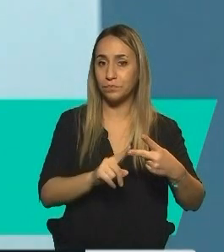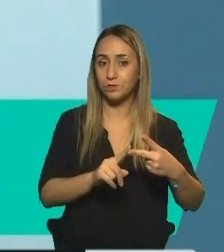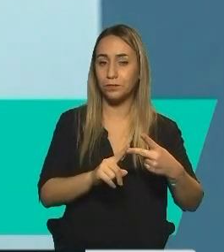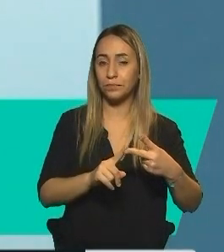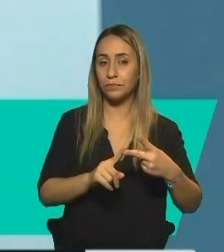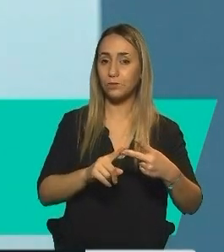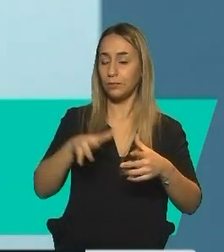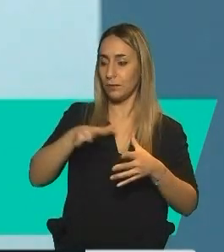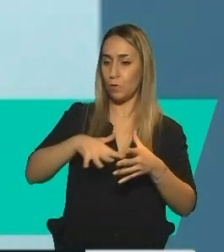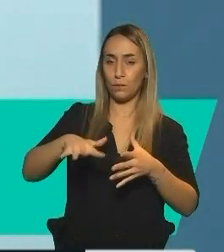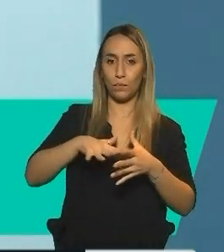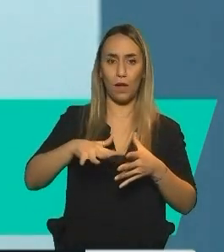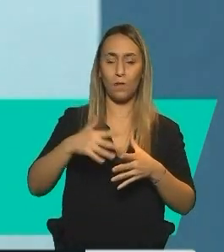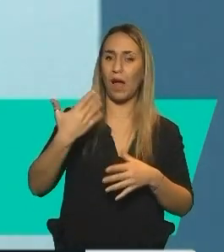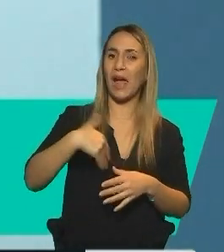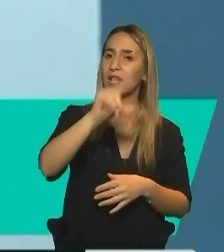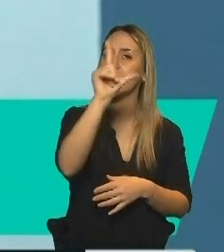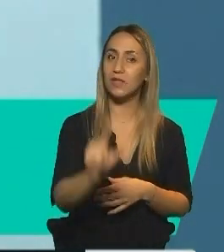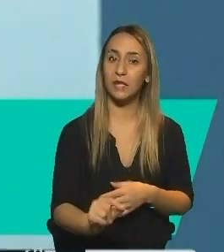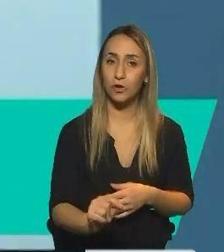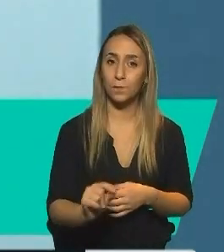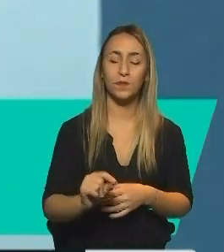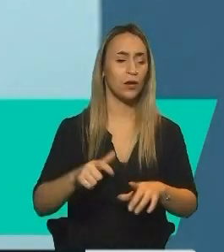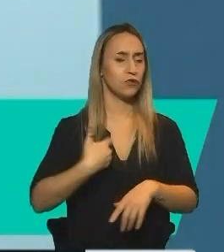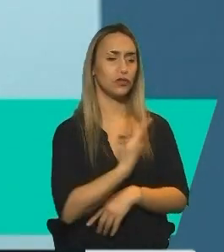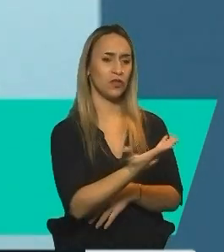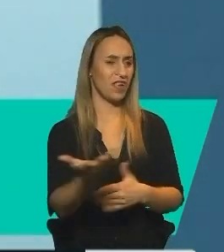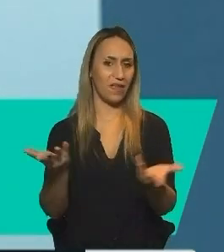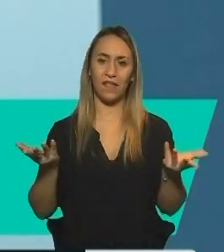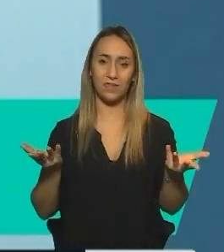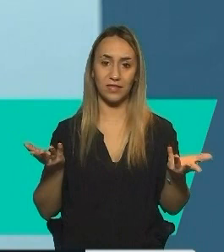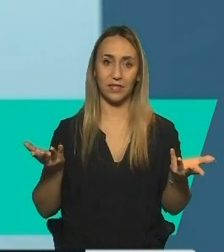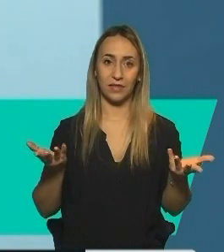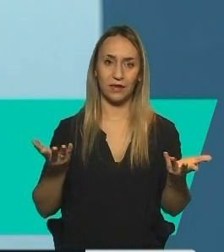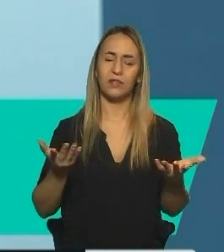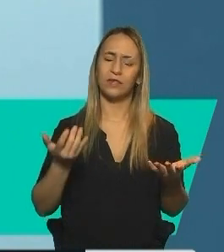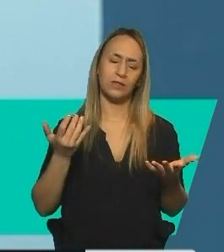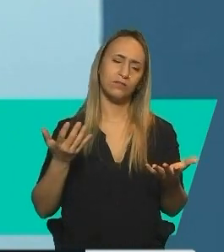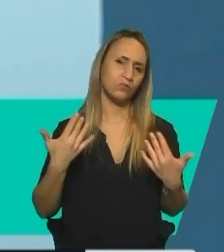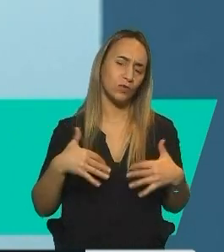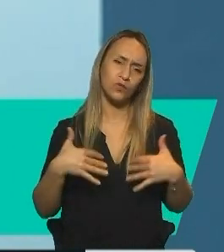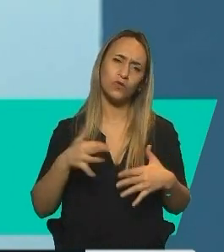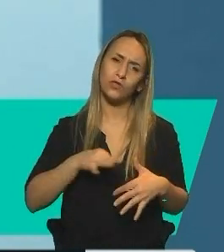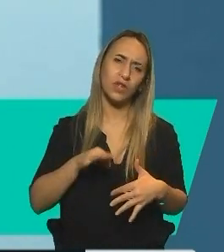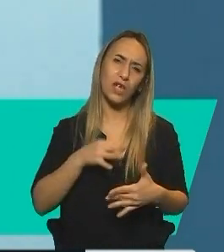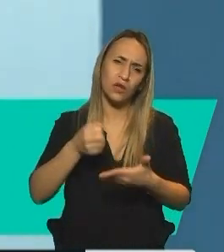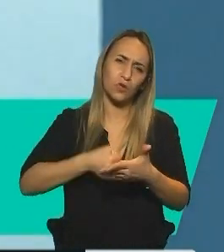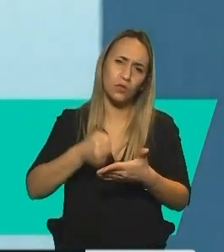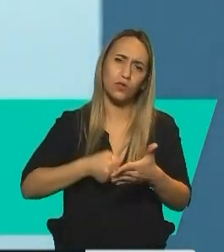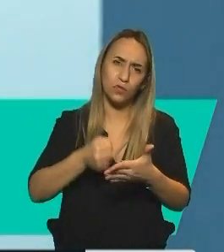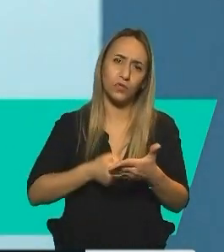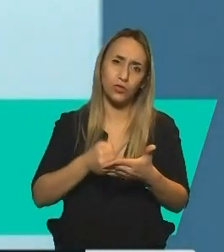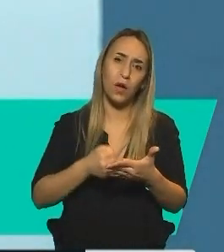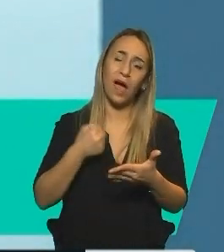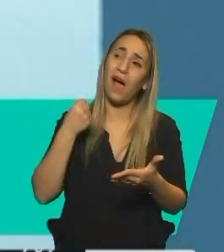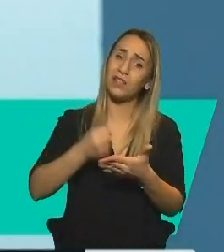pueblo, el pueblo argentino, la sociedad entera, dio una pelea muy grande, muchos años para poder tener una